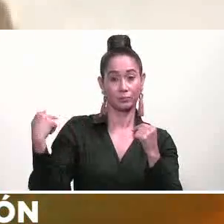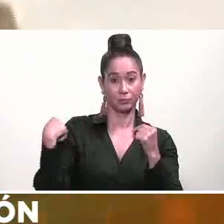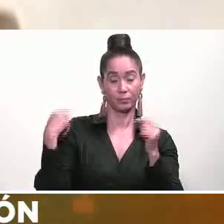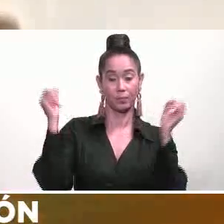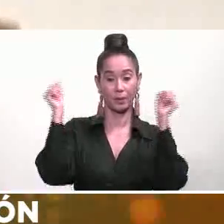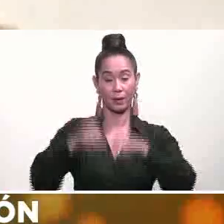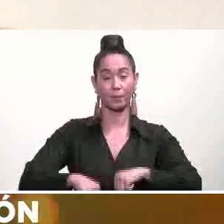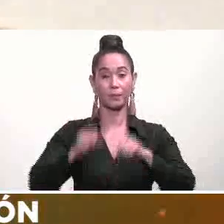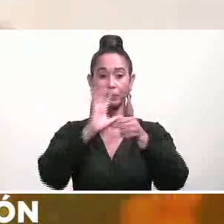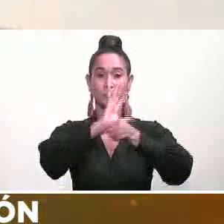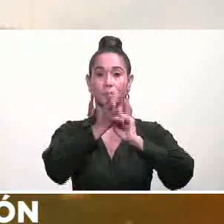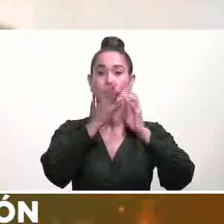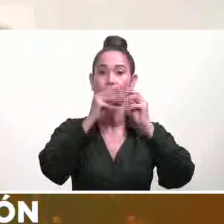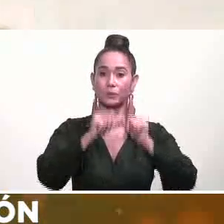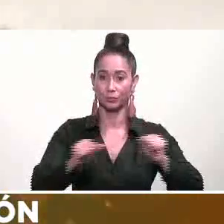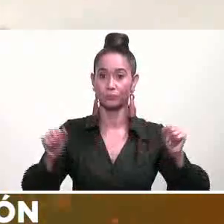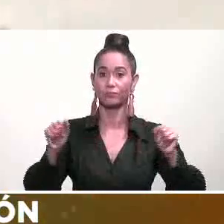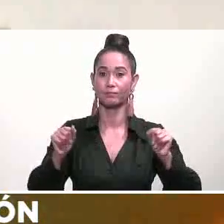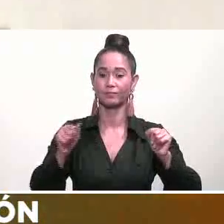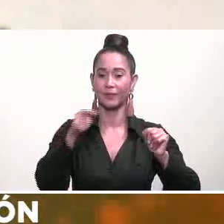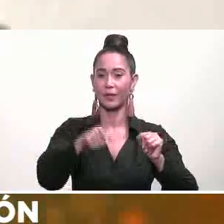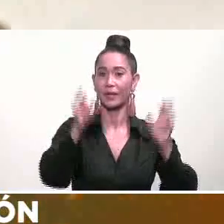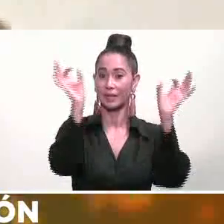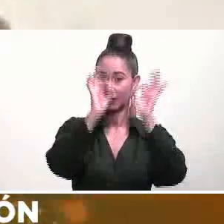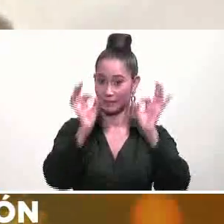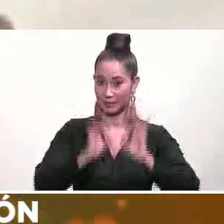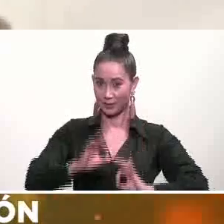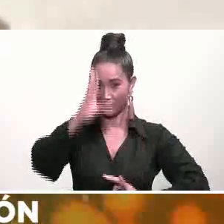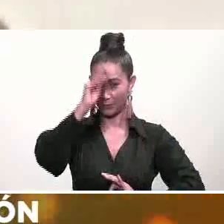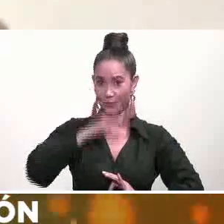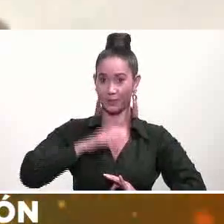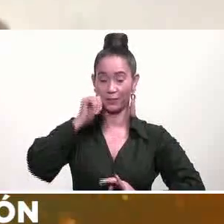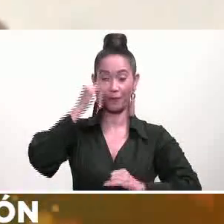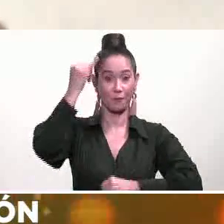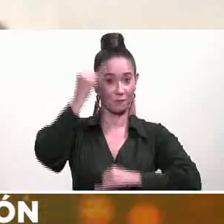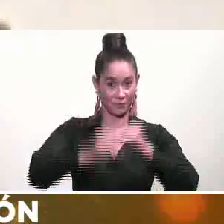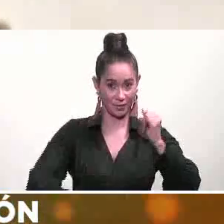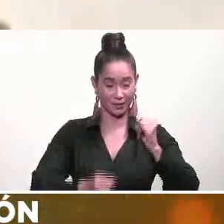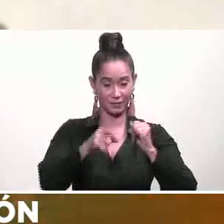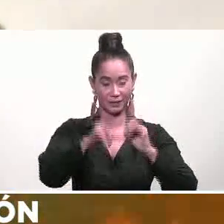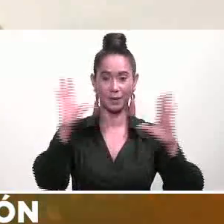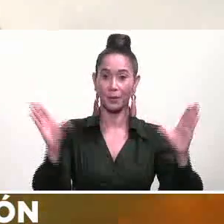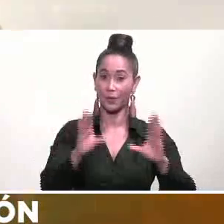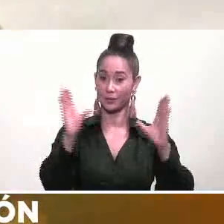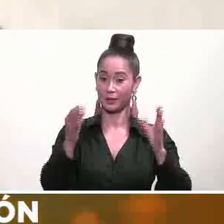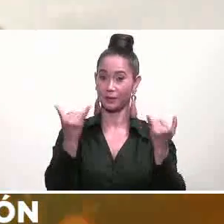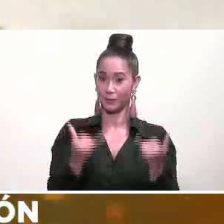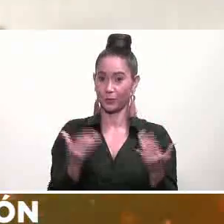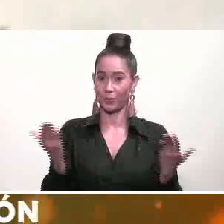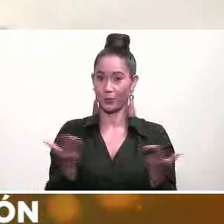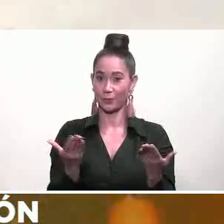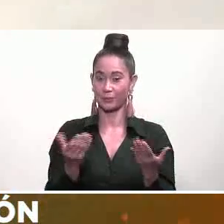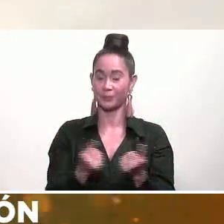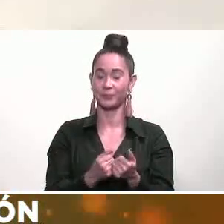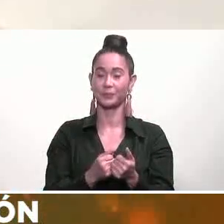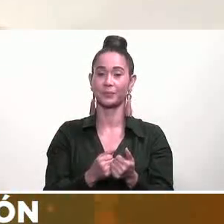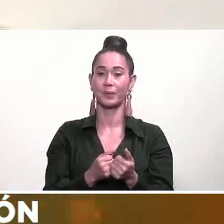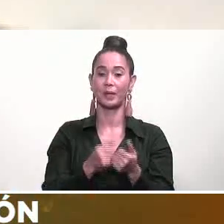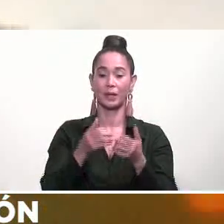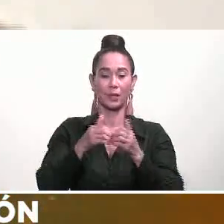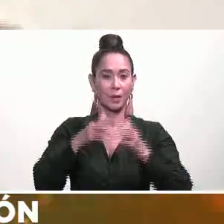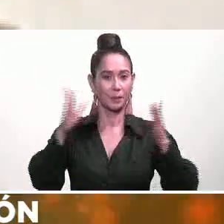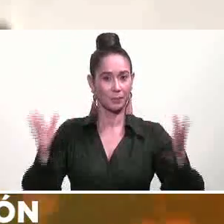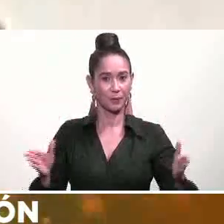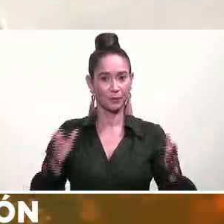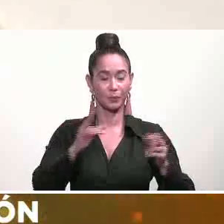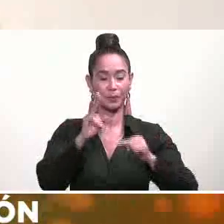la COVID-19. De esta manera, señoras y señores, culminamos este acto protocolar, el acto de apertura del